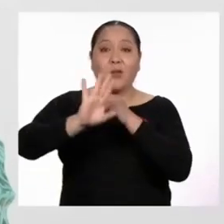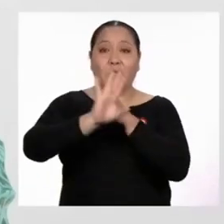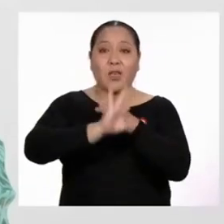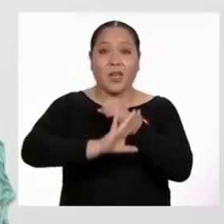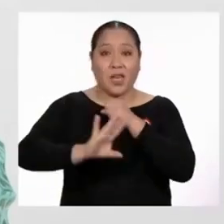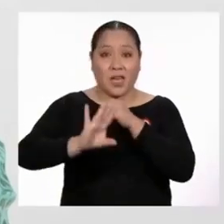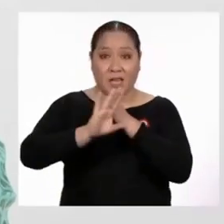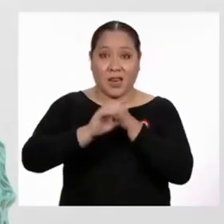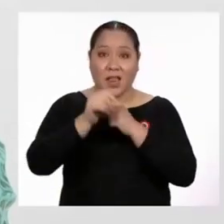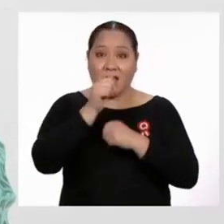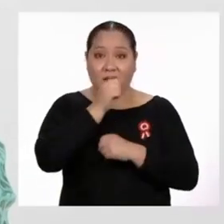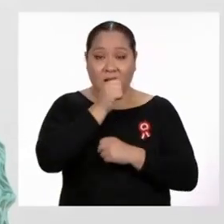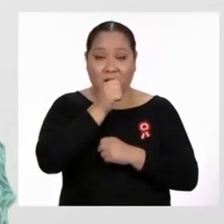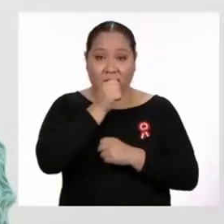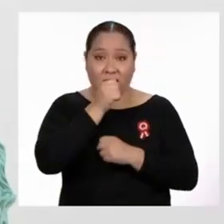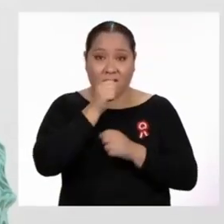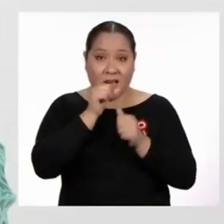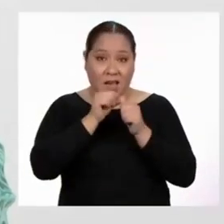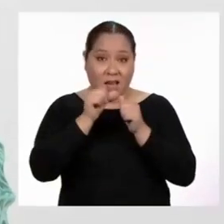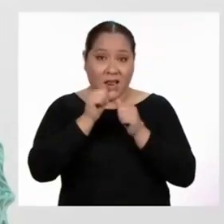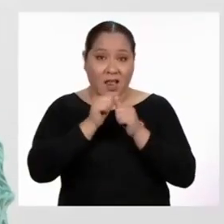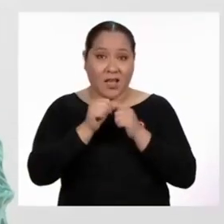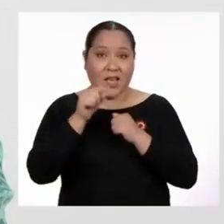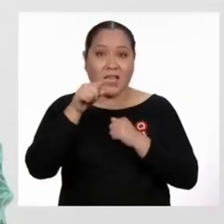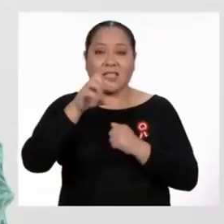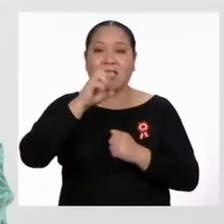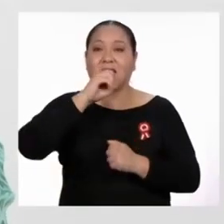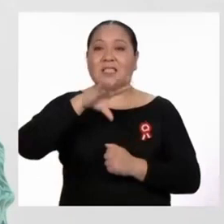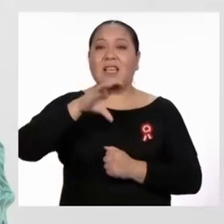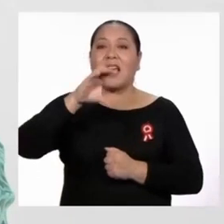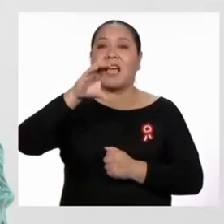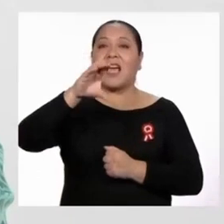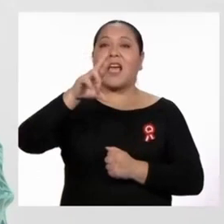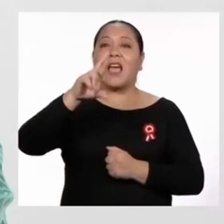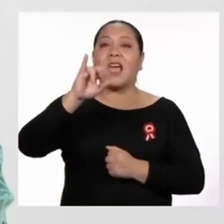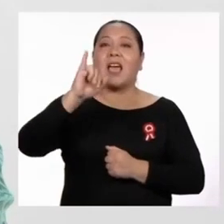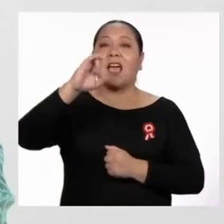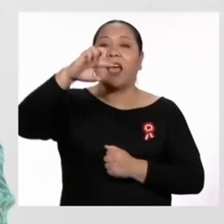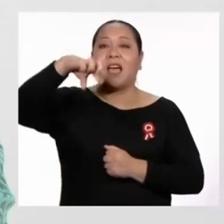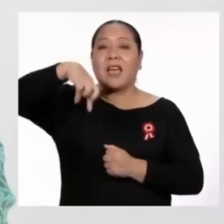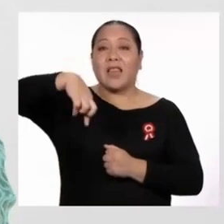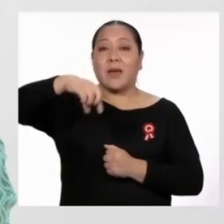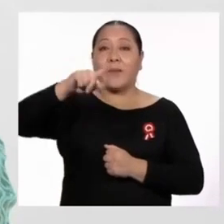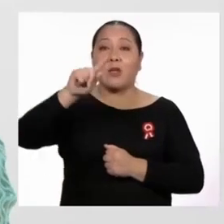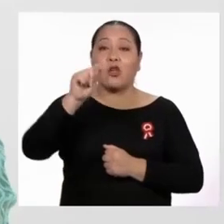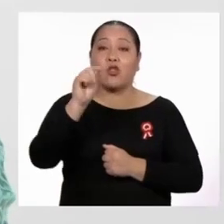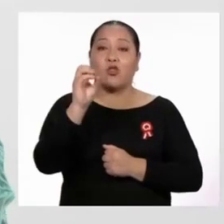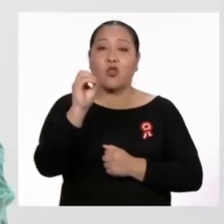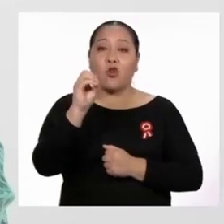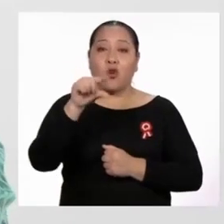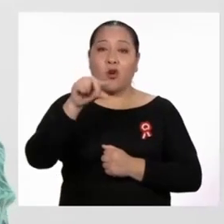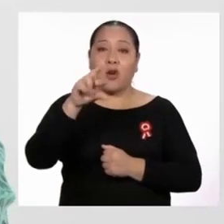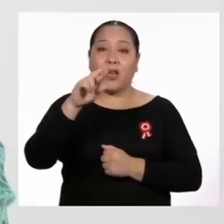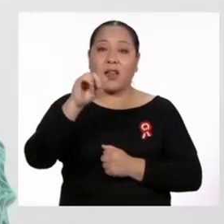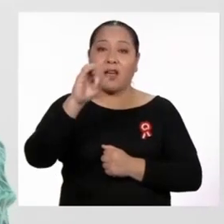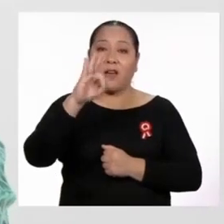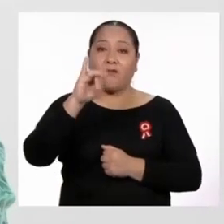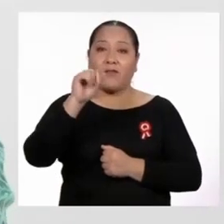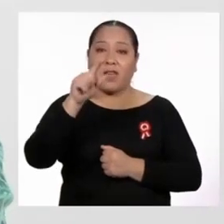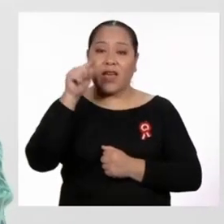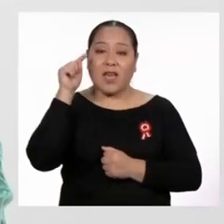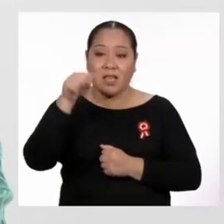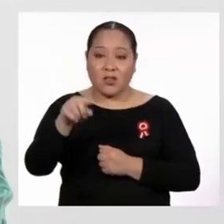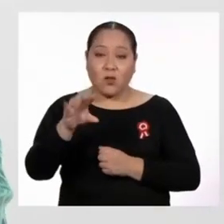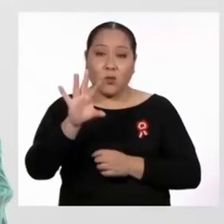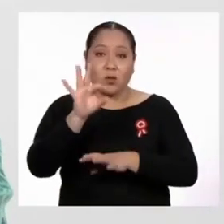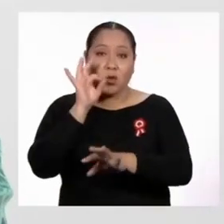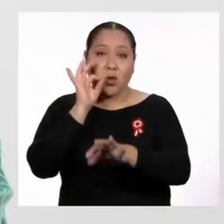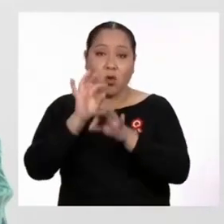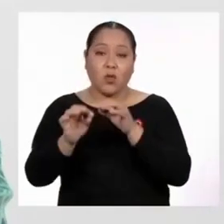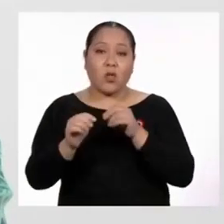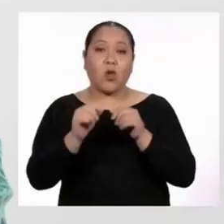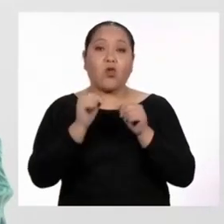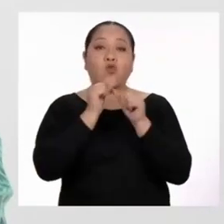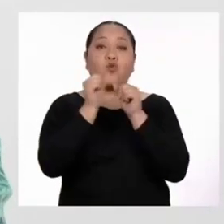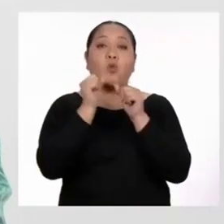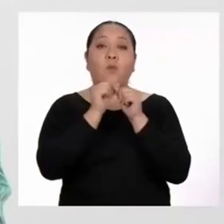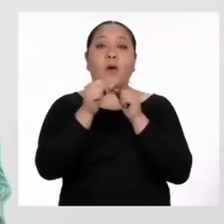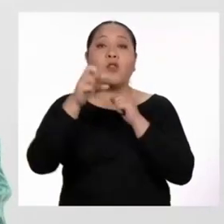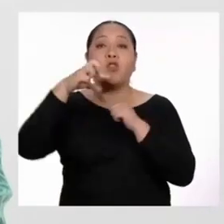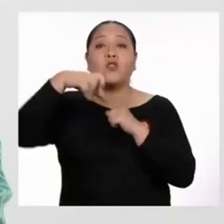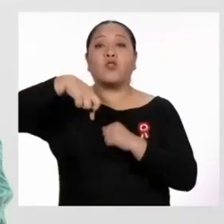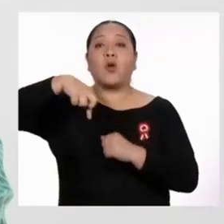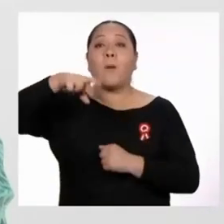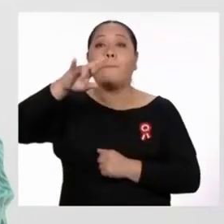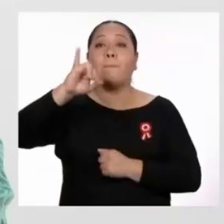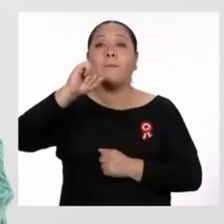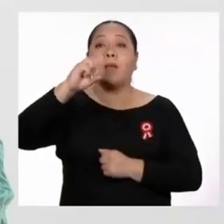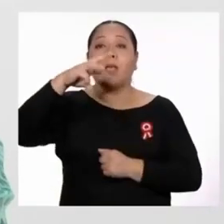mencionaste, es a lo que llamamos criptografía. Y esto se puede descifrar descomponiendo en números primos